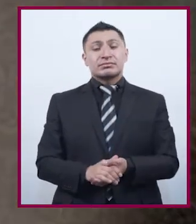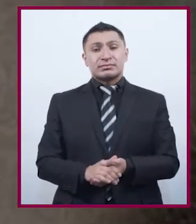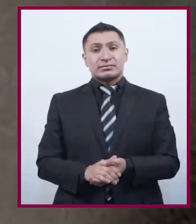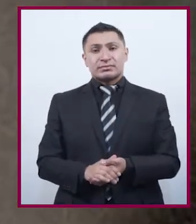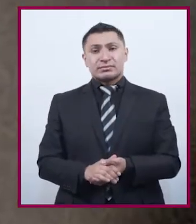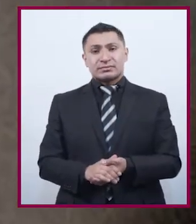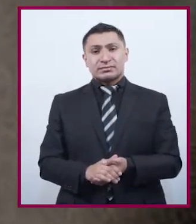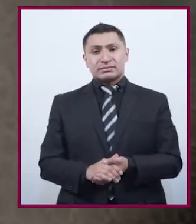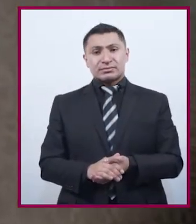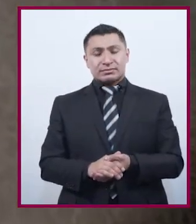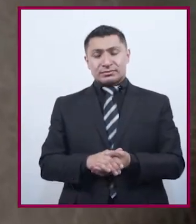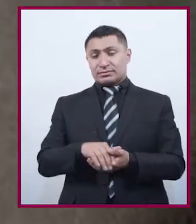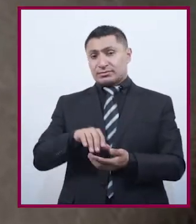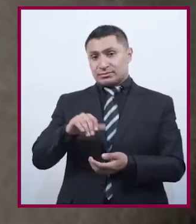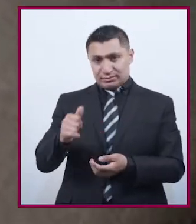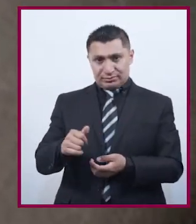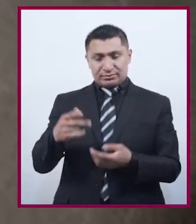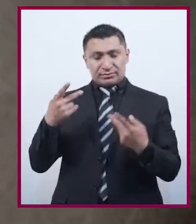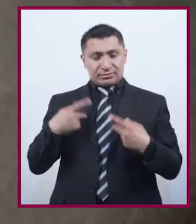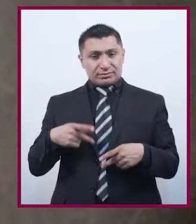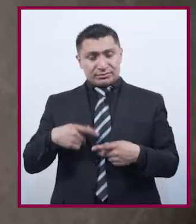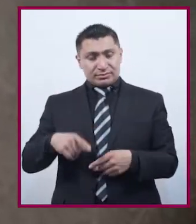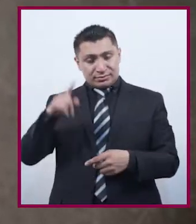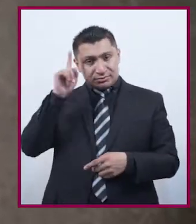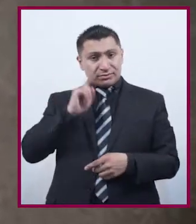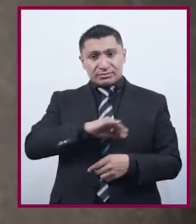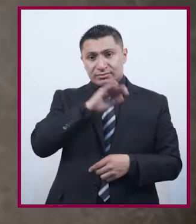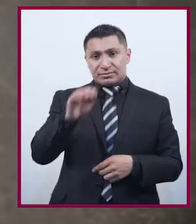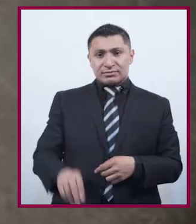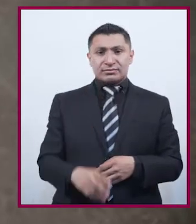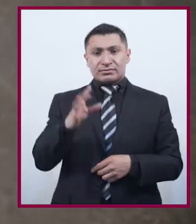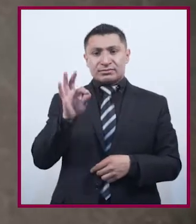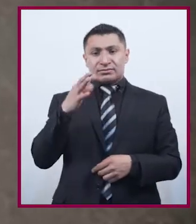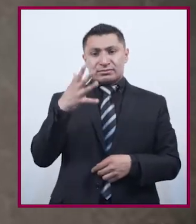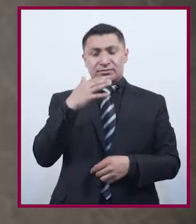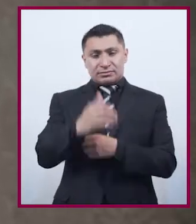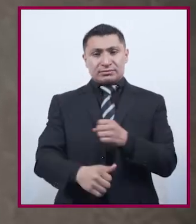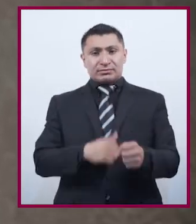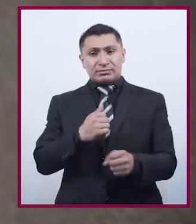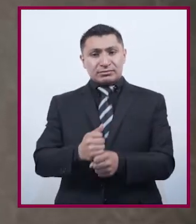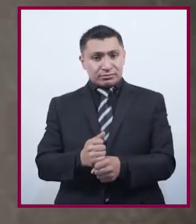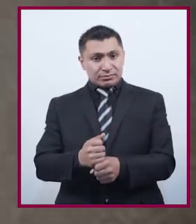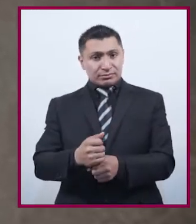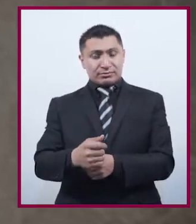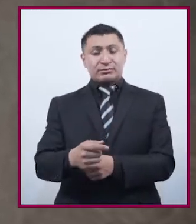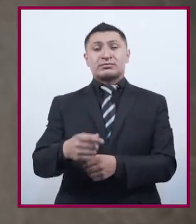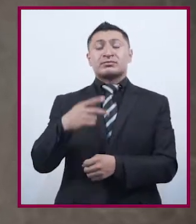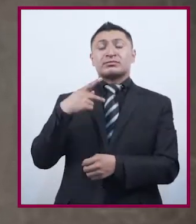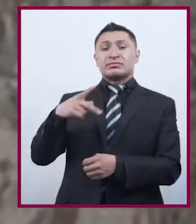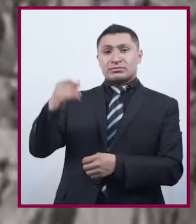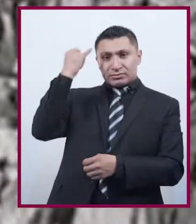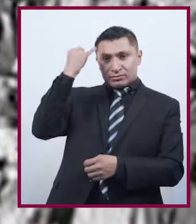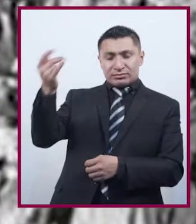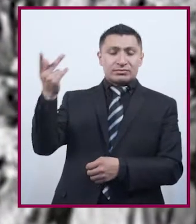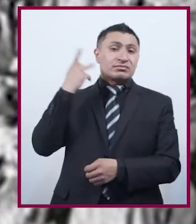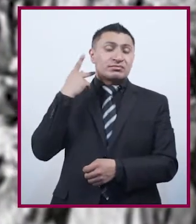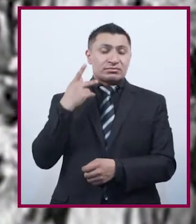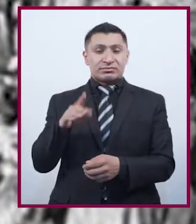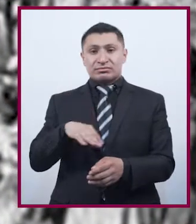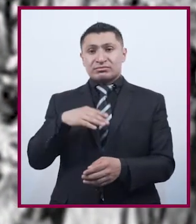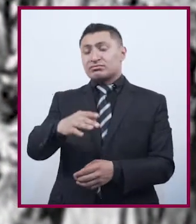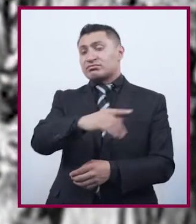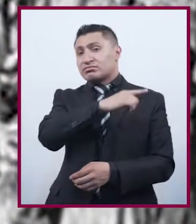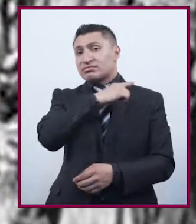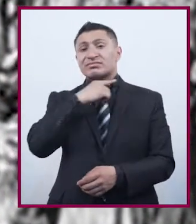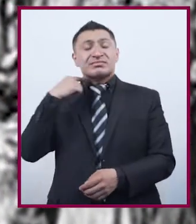De Gouges, por su parte, murió a los 45 años. Robespierre la mandó a la guillotina por sus ideas políticas. Ante su sentencia